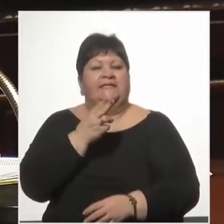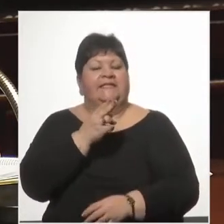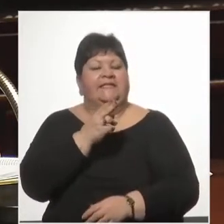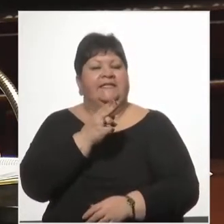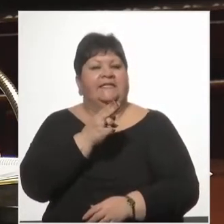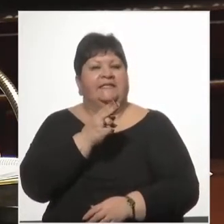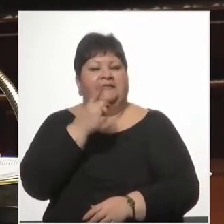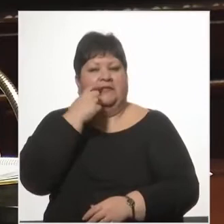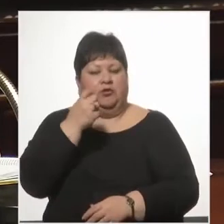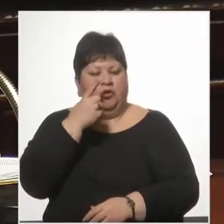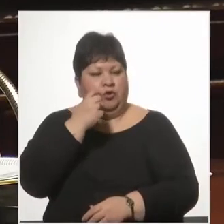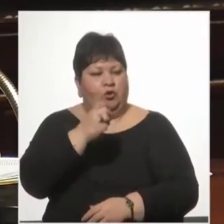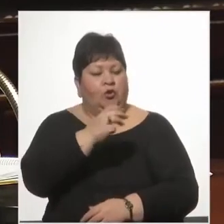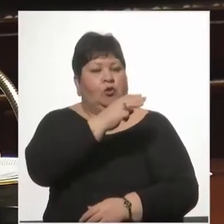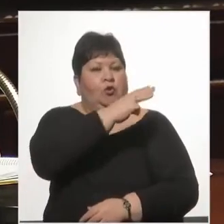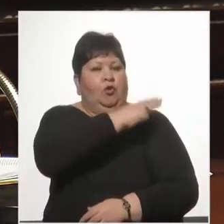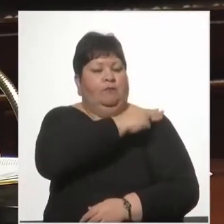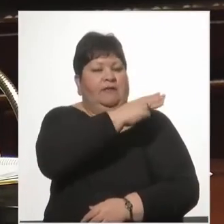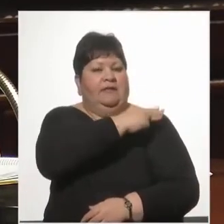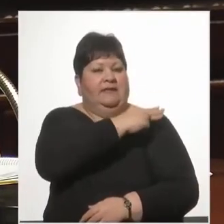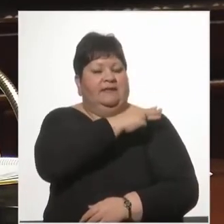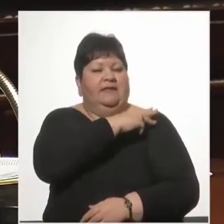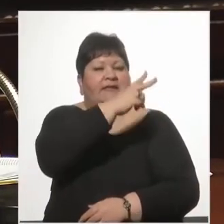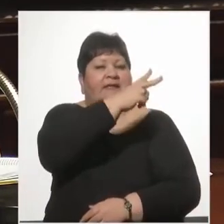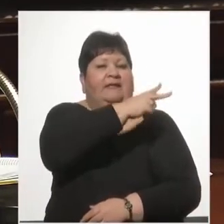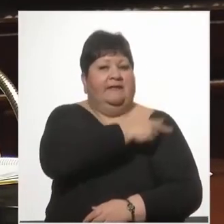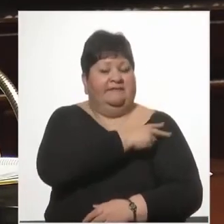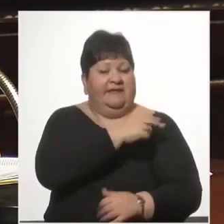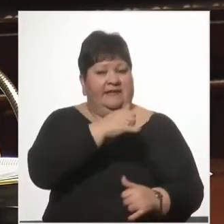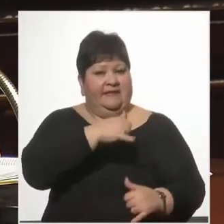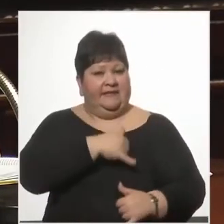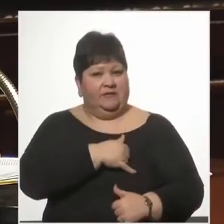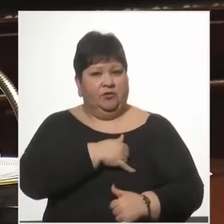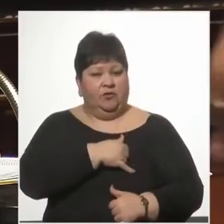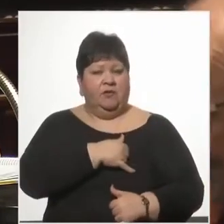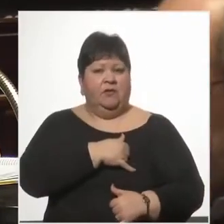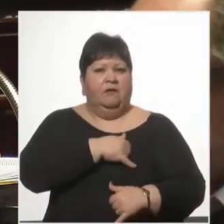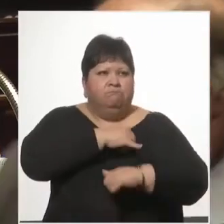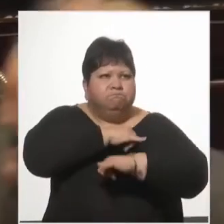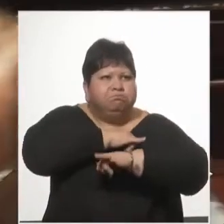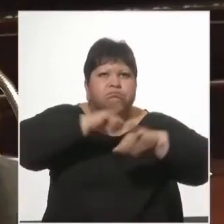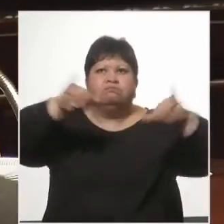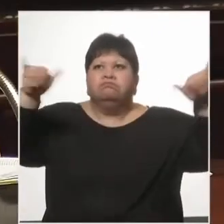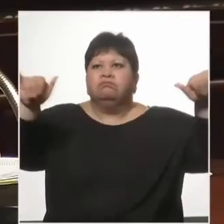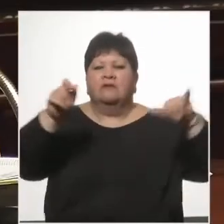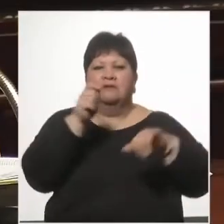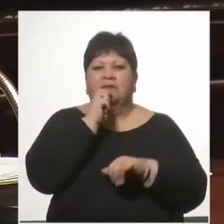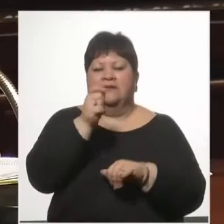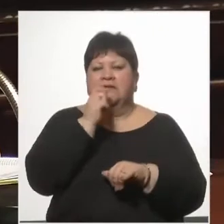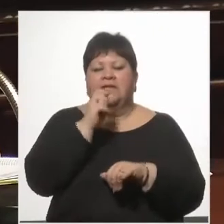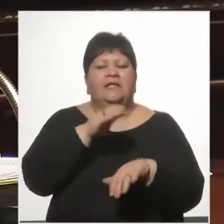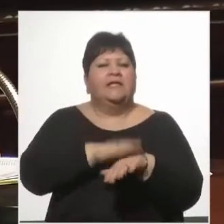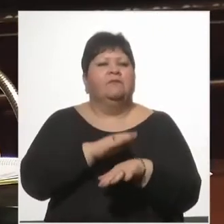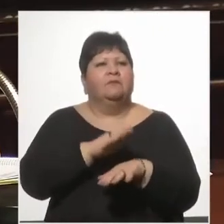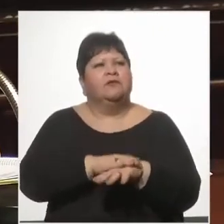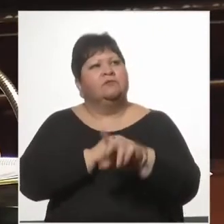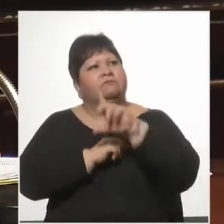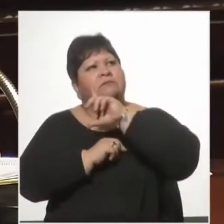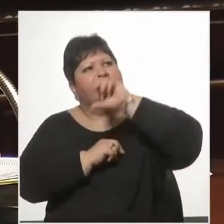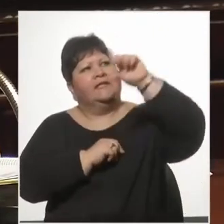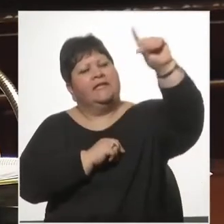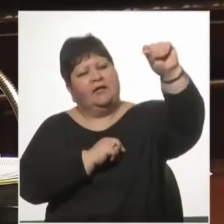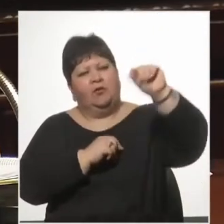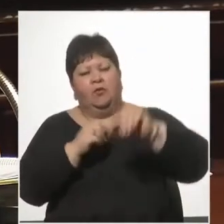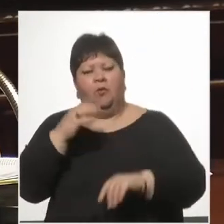Ejército, es publicada en todos los medios de prensa, en momentos que el general Manini se encontraba lejos cumpliendo una